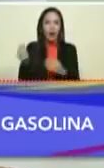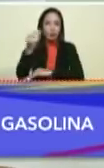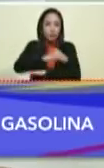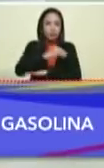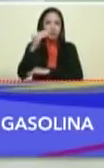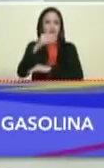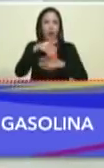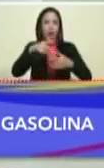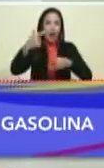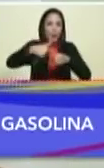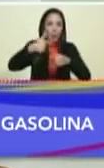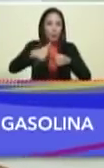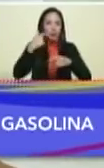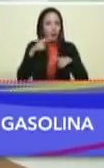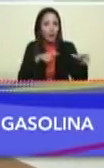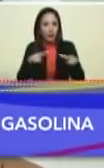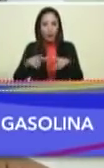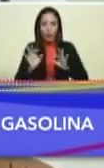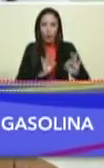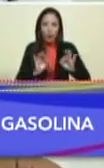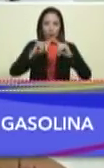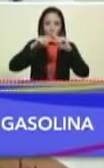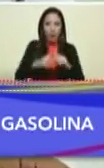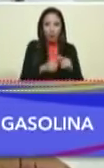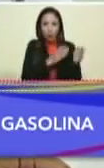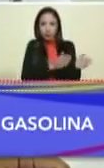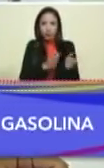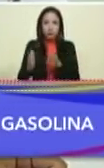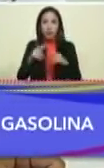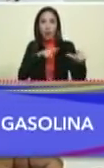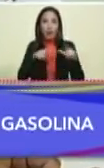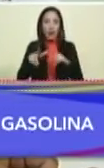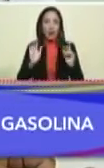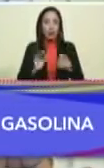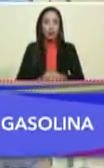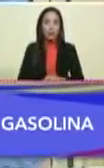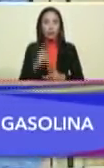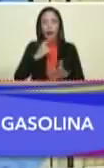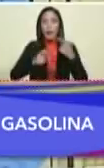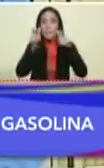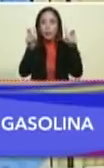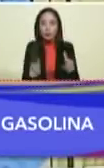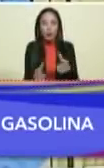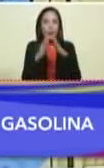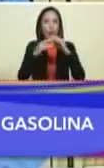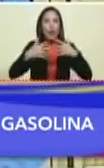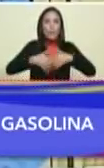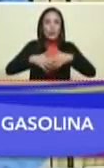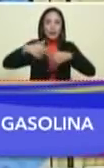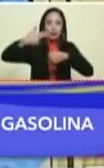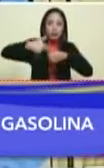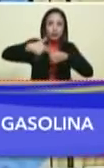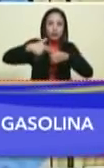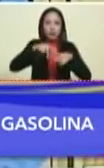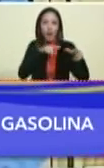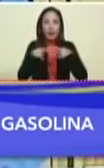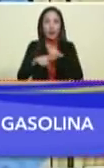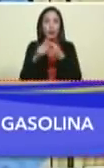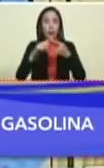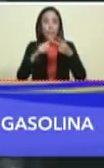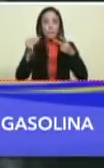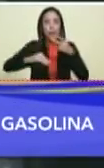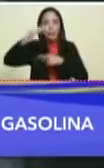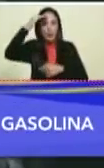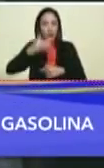Tenemos todo bien preparado, bien calculado, bien organizado. Todo el personal de PDVSA, de la Fuerza Armada